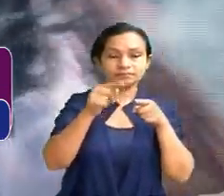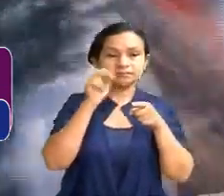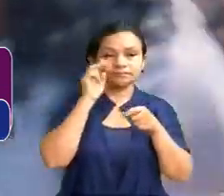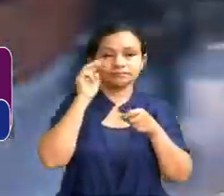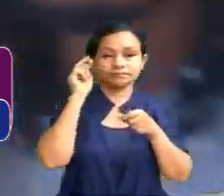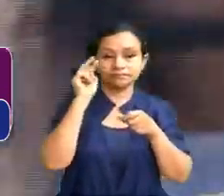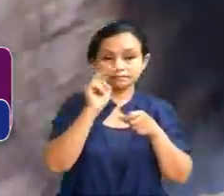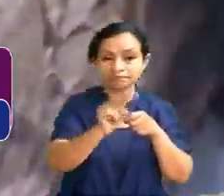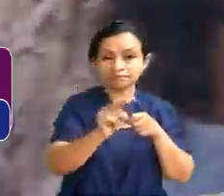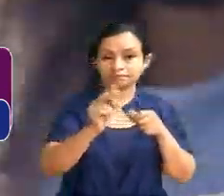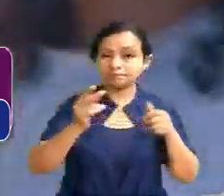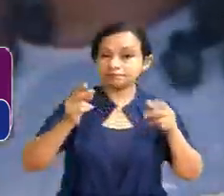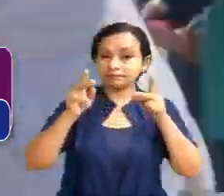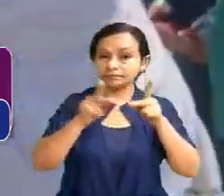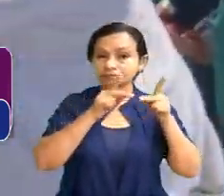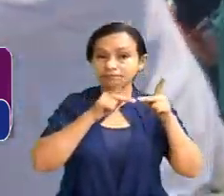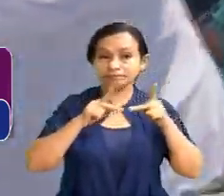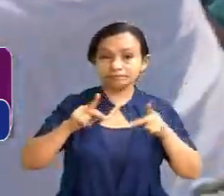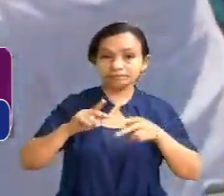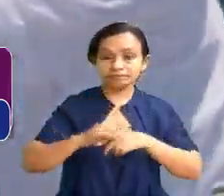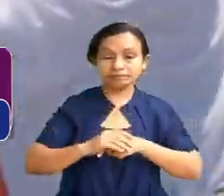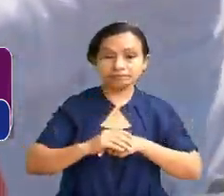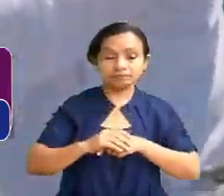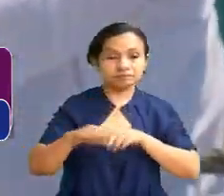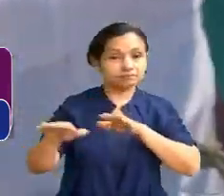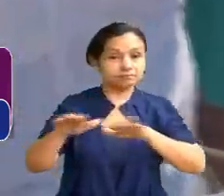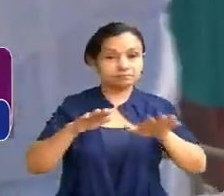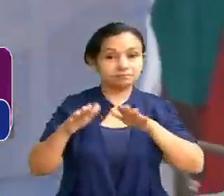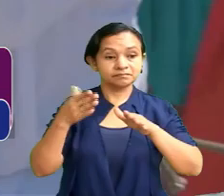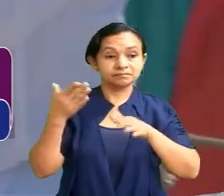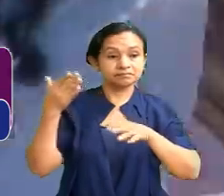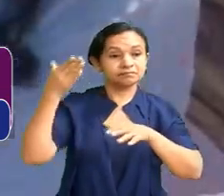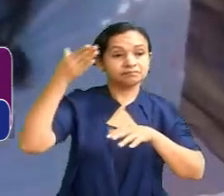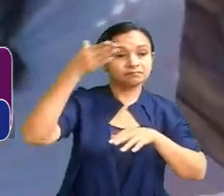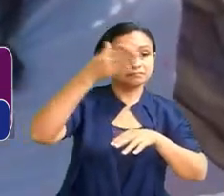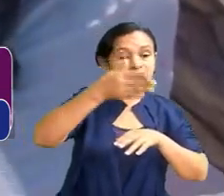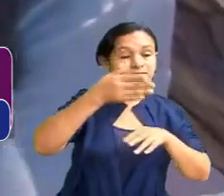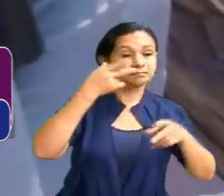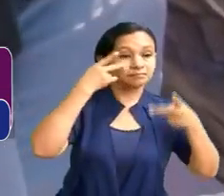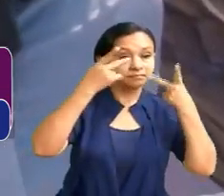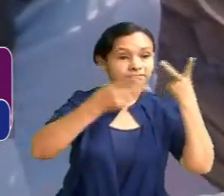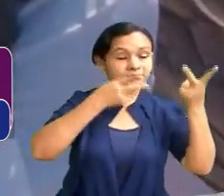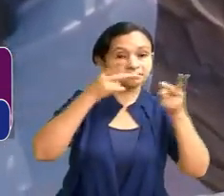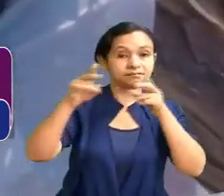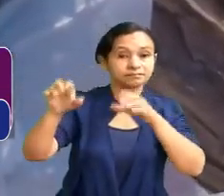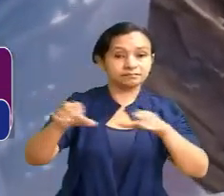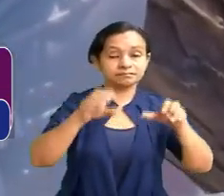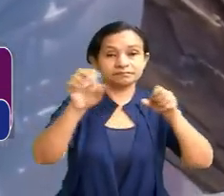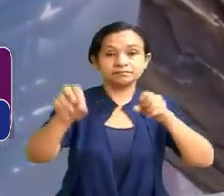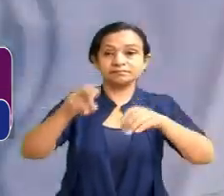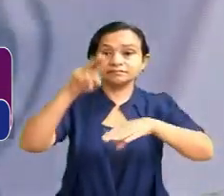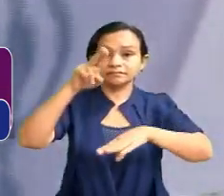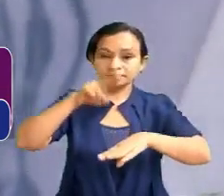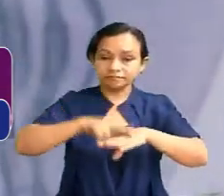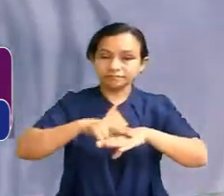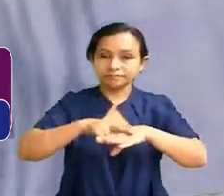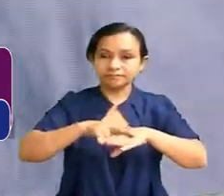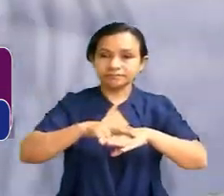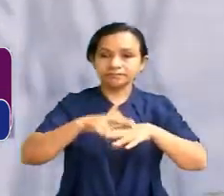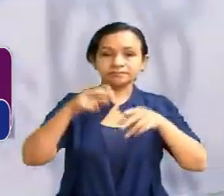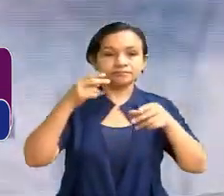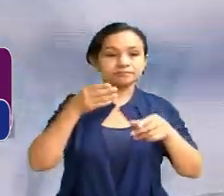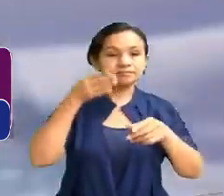verlo porque hay gente que que tal vez no tiene la oportunidad de ir a un municipio donde hay un evento nacional y hasta que llega a tu municipio